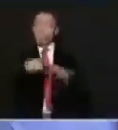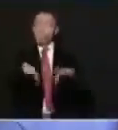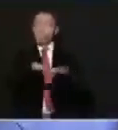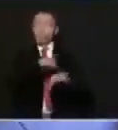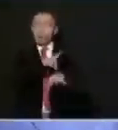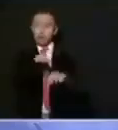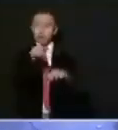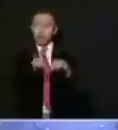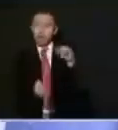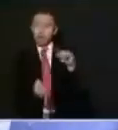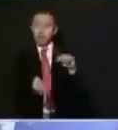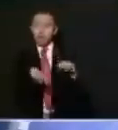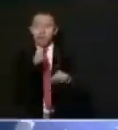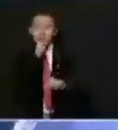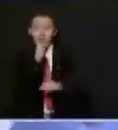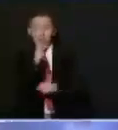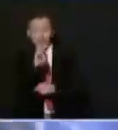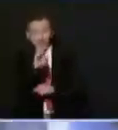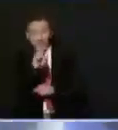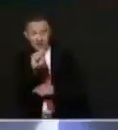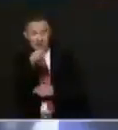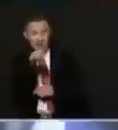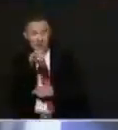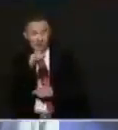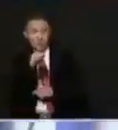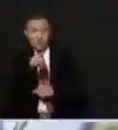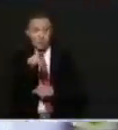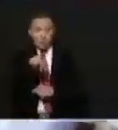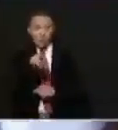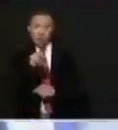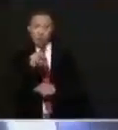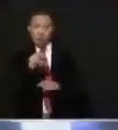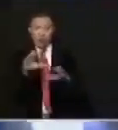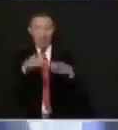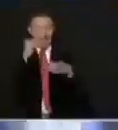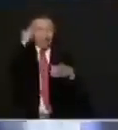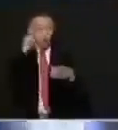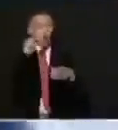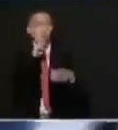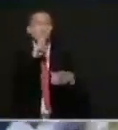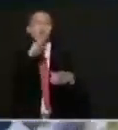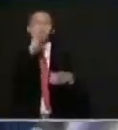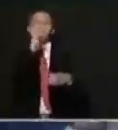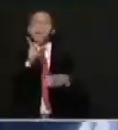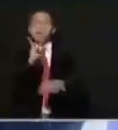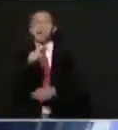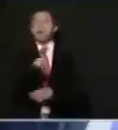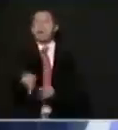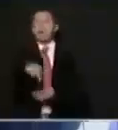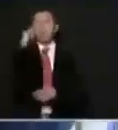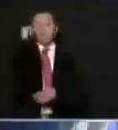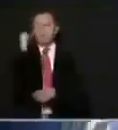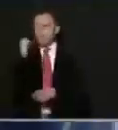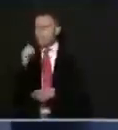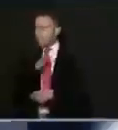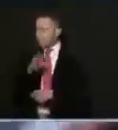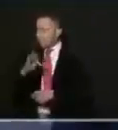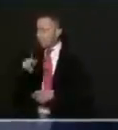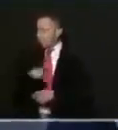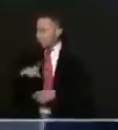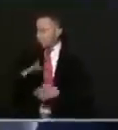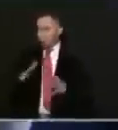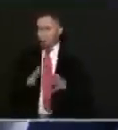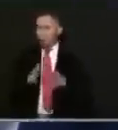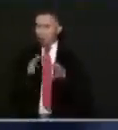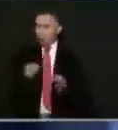el término. Que no es etnia. No son etnias, son pueblos indígenas. ¿Se les puede llamar también pueblos originarios? O pueblos originarios, es lo